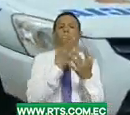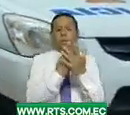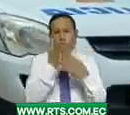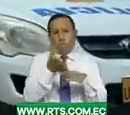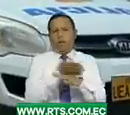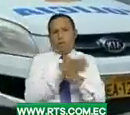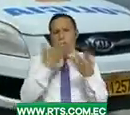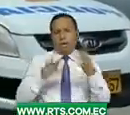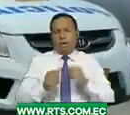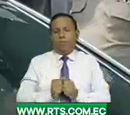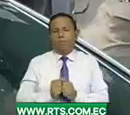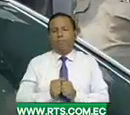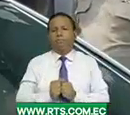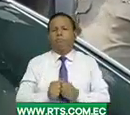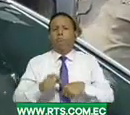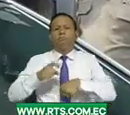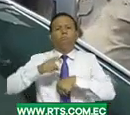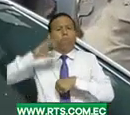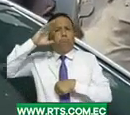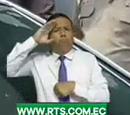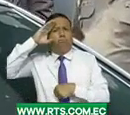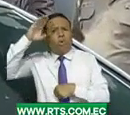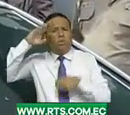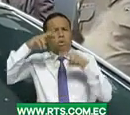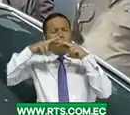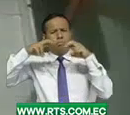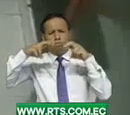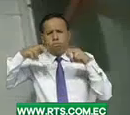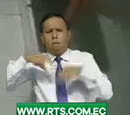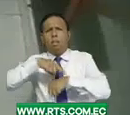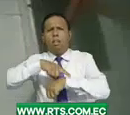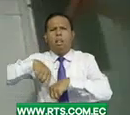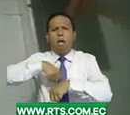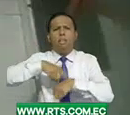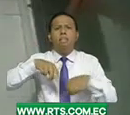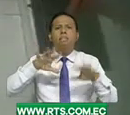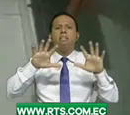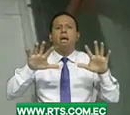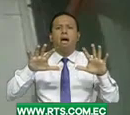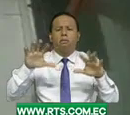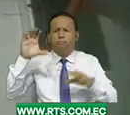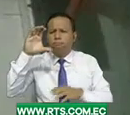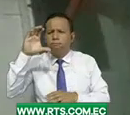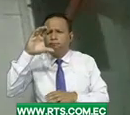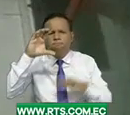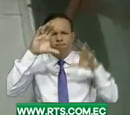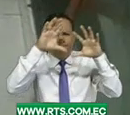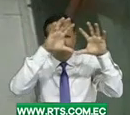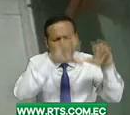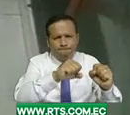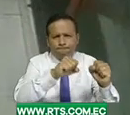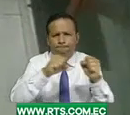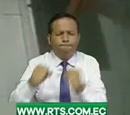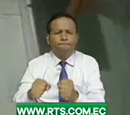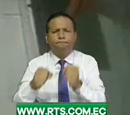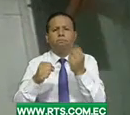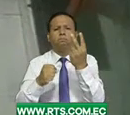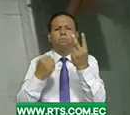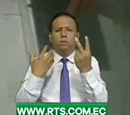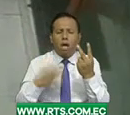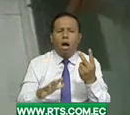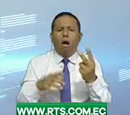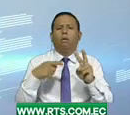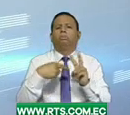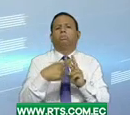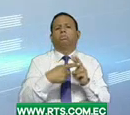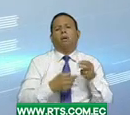Menos de 10 horas le tomó al cuerpo investigativo de la policía del Cañar dar con el paradero de los dos supuestos asesinos del abogado Mario Vicuña, hecho ocurrido en la